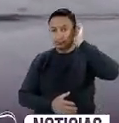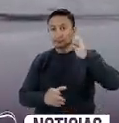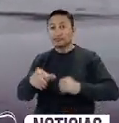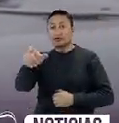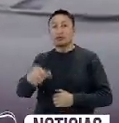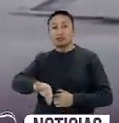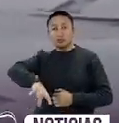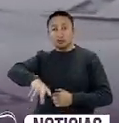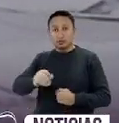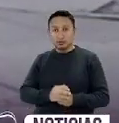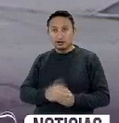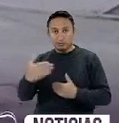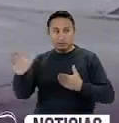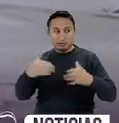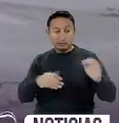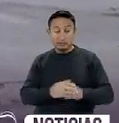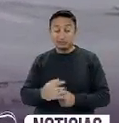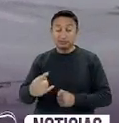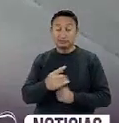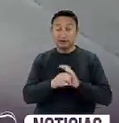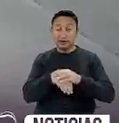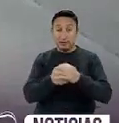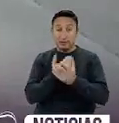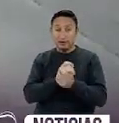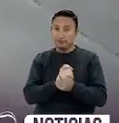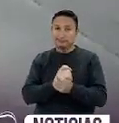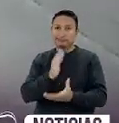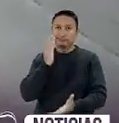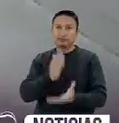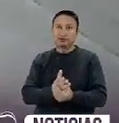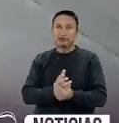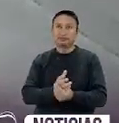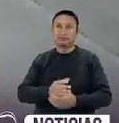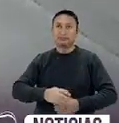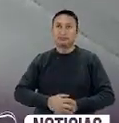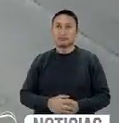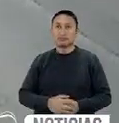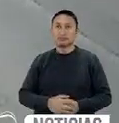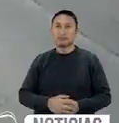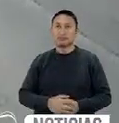delincuencia no siga haciendo de las suyas. Informó Jorge Salazar.